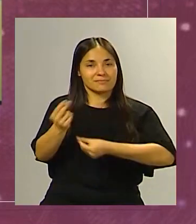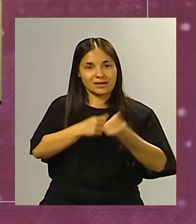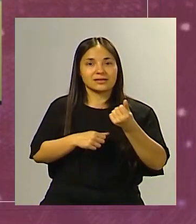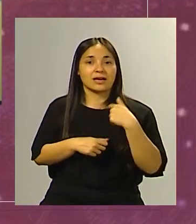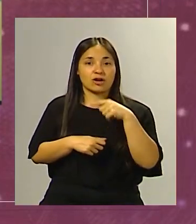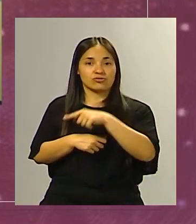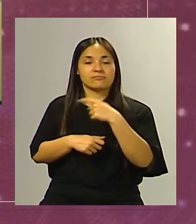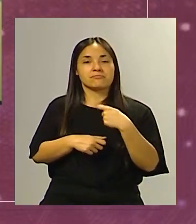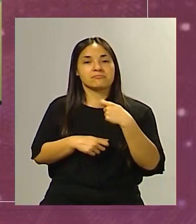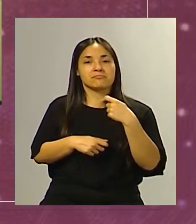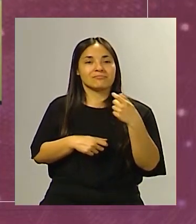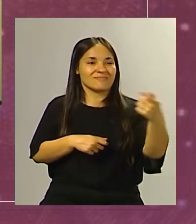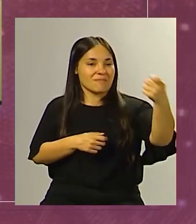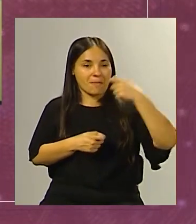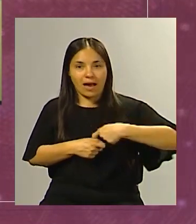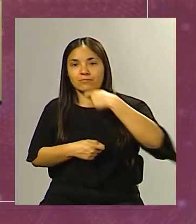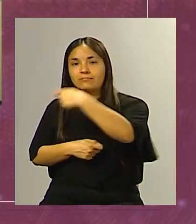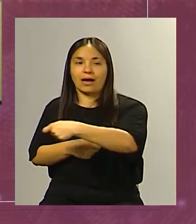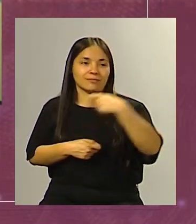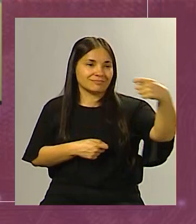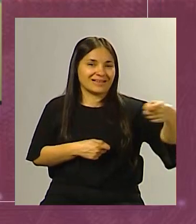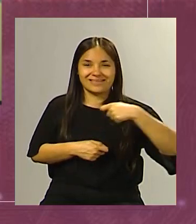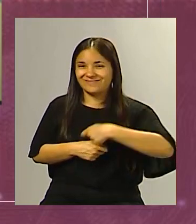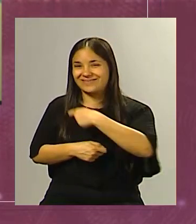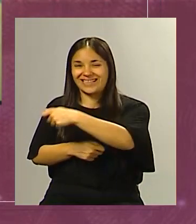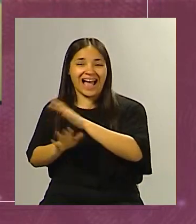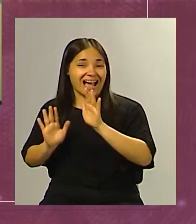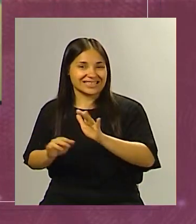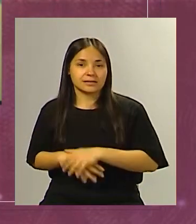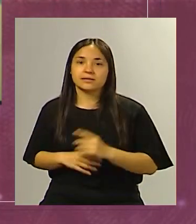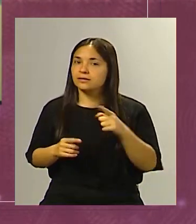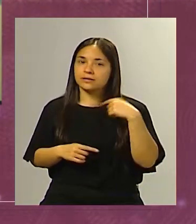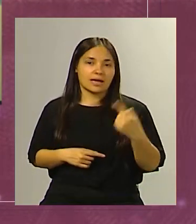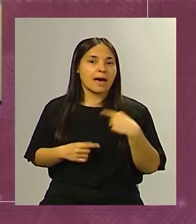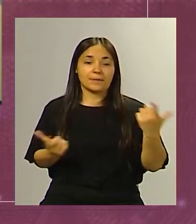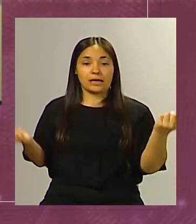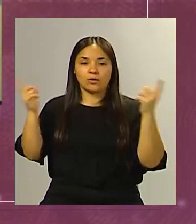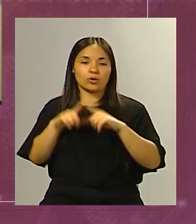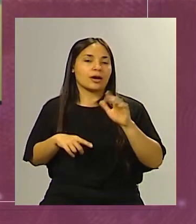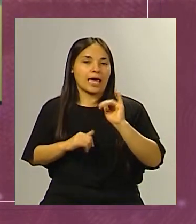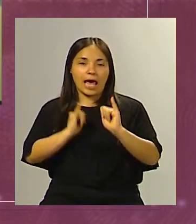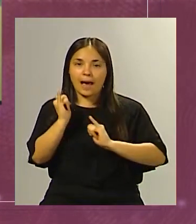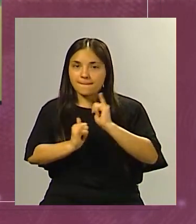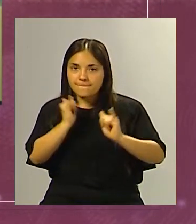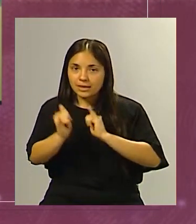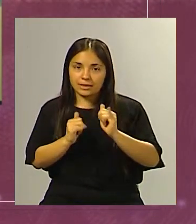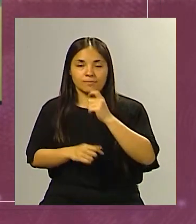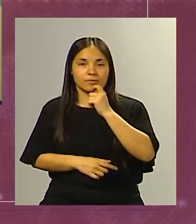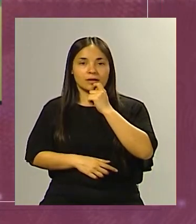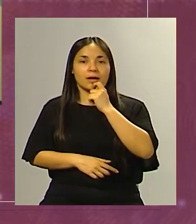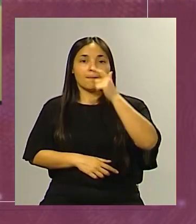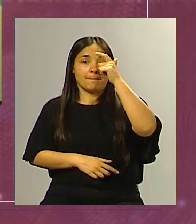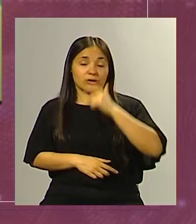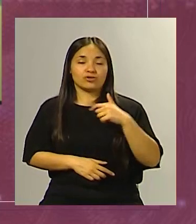puedan mantener el precio. Es por eso que siempre se explica en las reuniones, y algo de lo que recién te comentaba, de quien contrata,